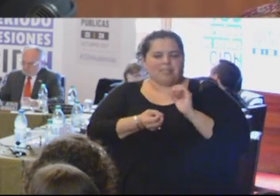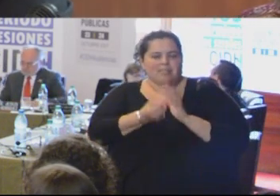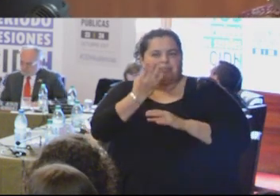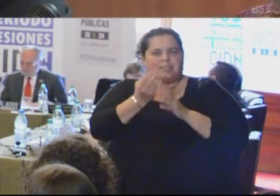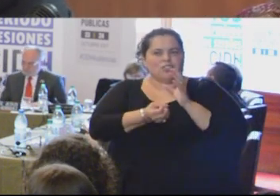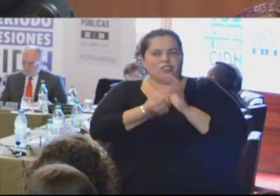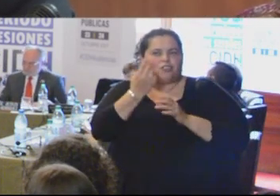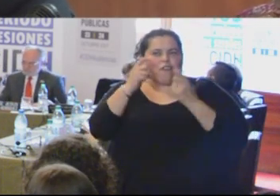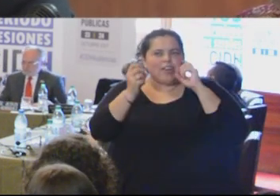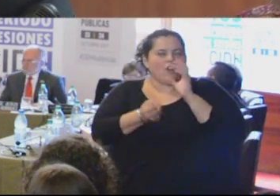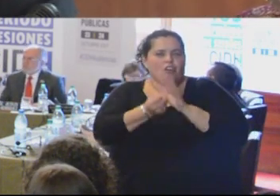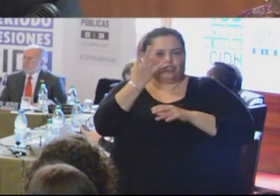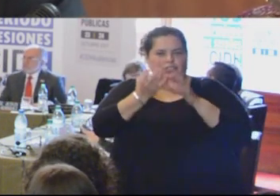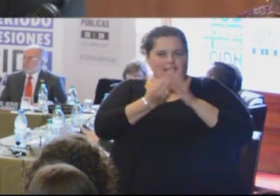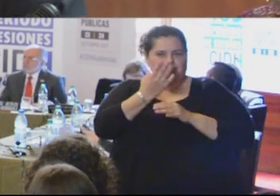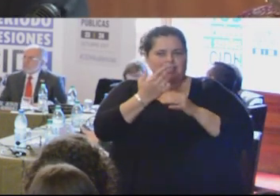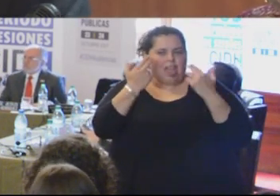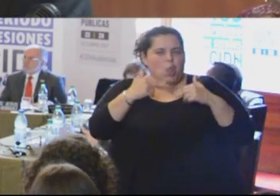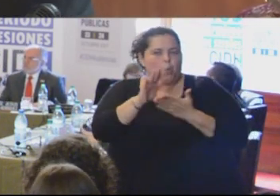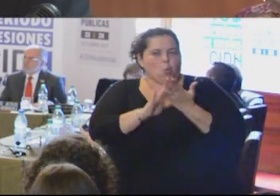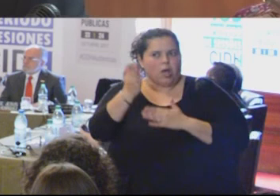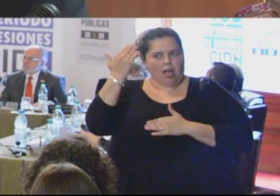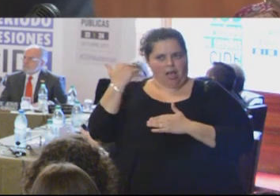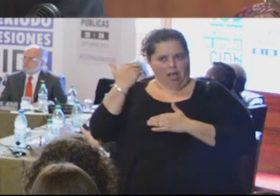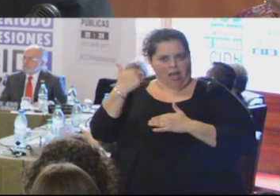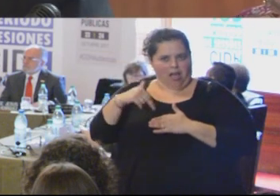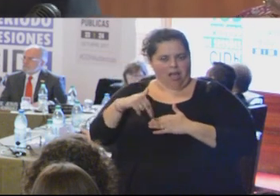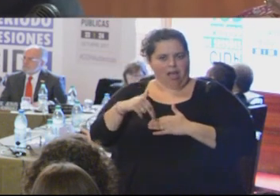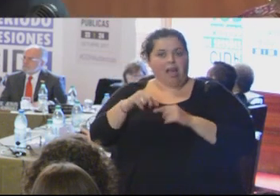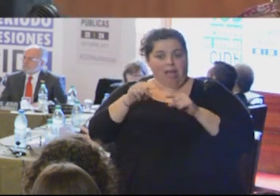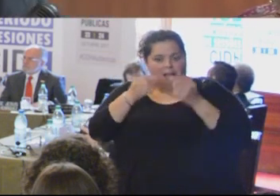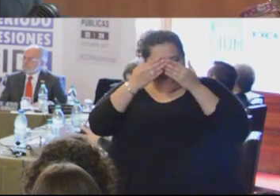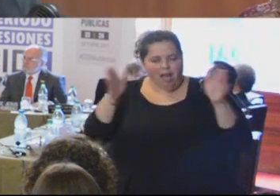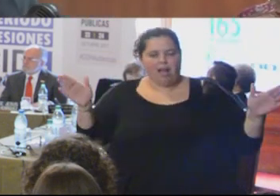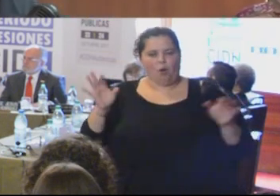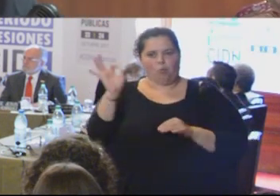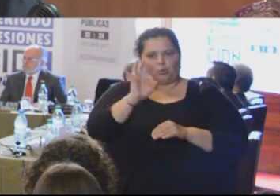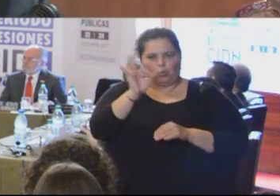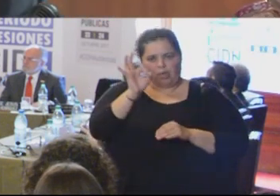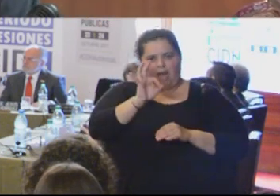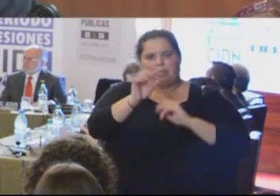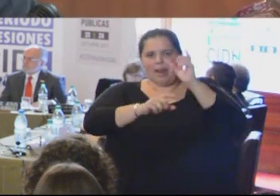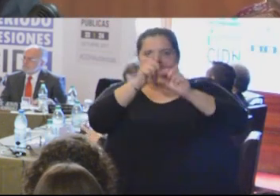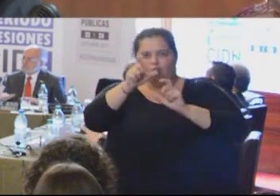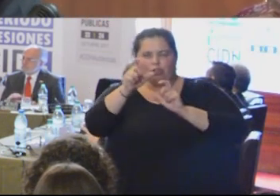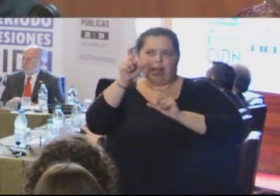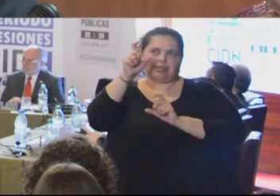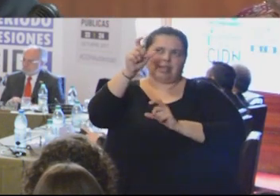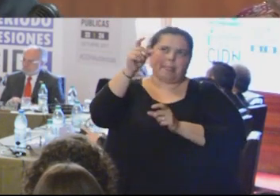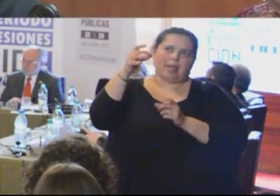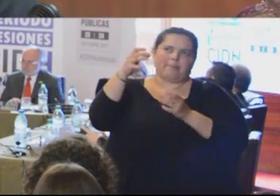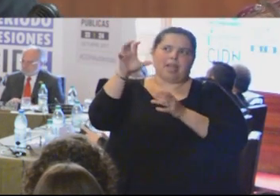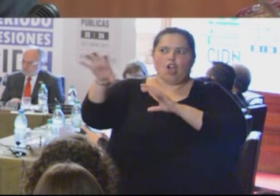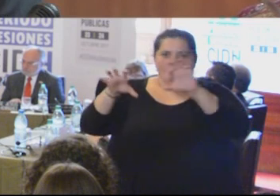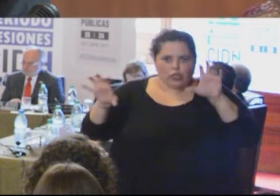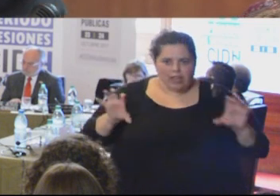inéditos abre una oportunidad para que otros países otros continentes sigan